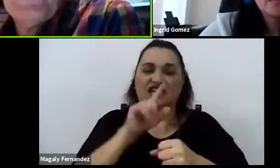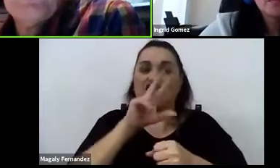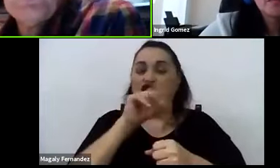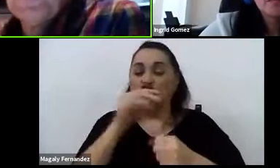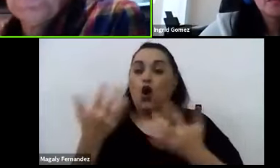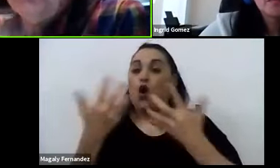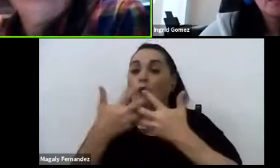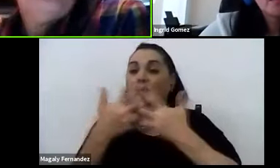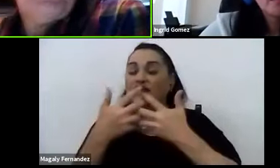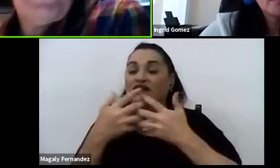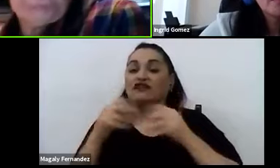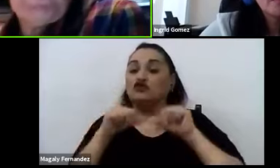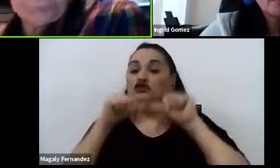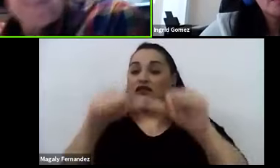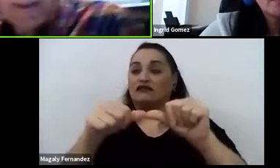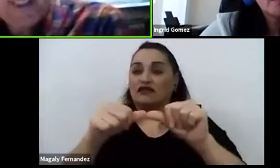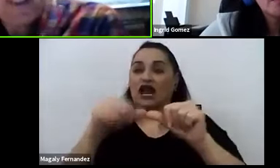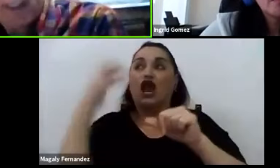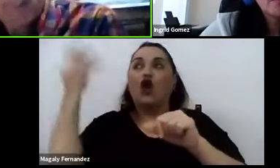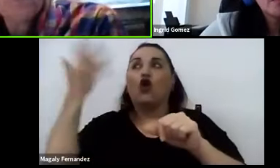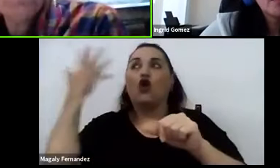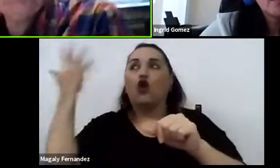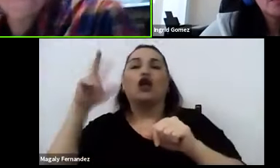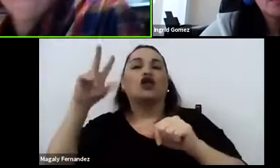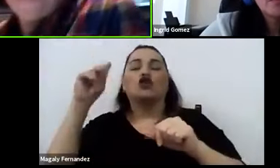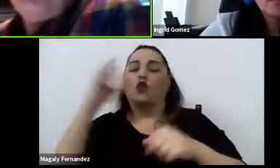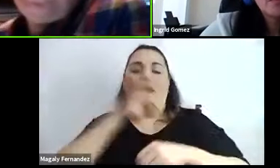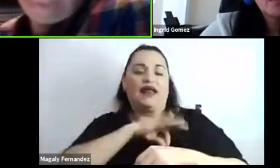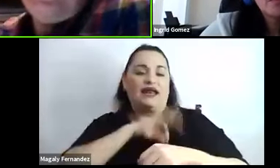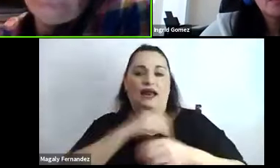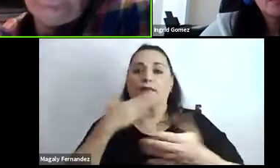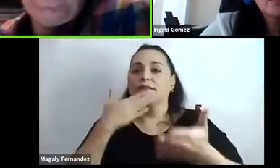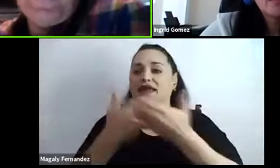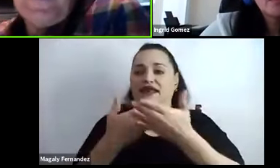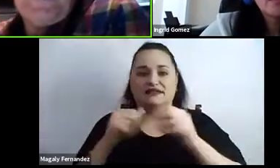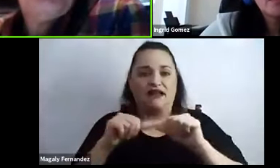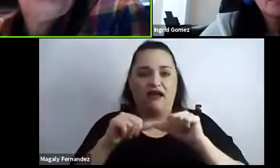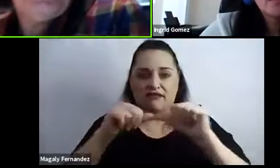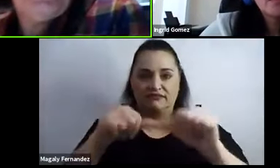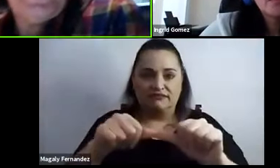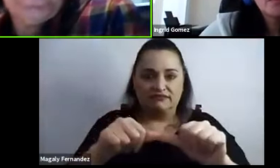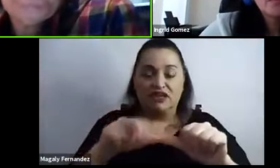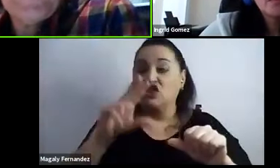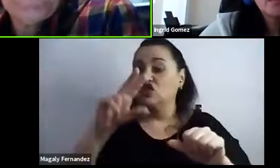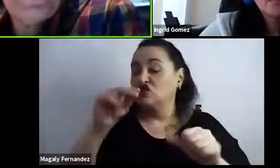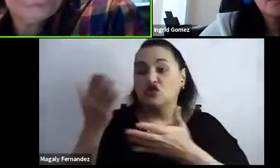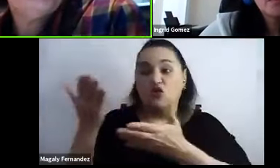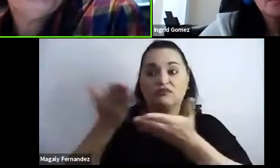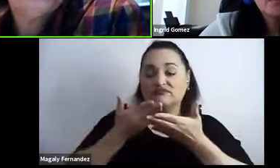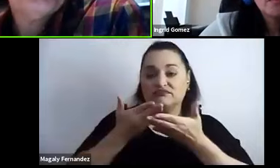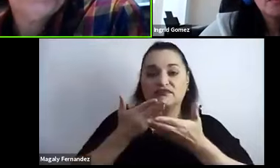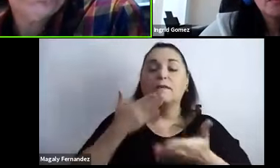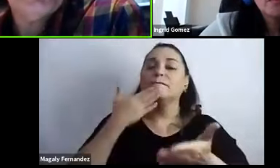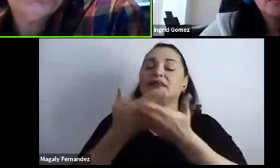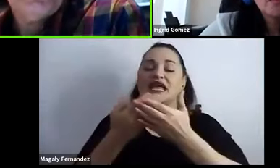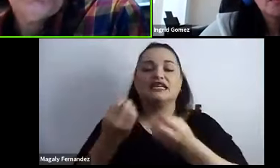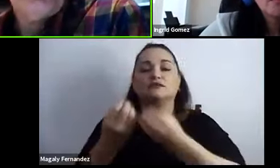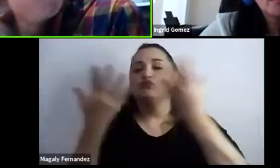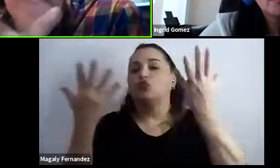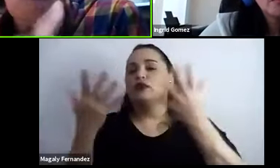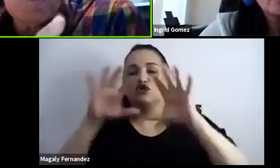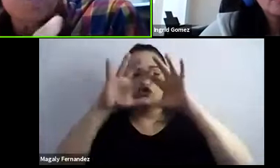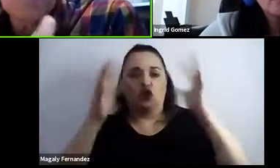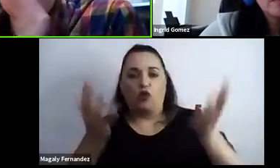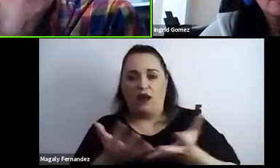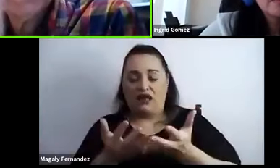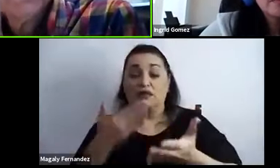sostenibilidad ecológica y no genera más bienestar endógeno. Y yo diría que no genera más bienes públicos globales. Los